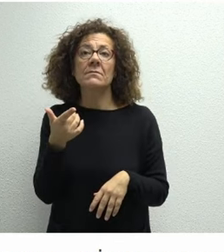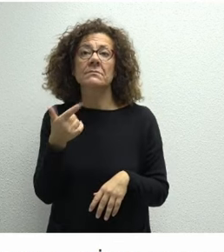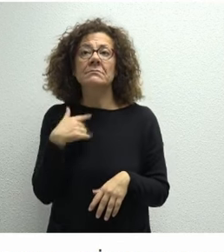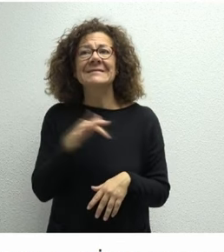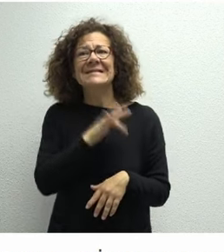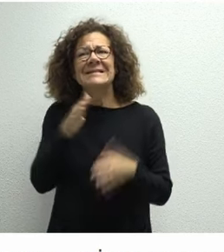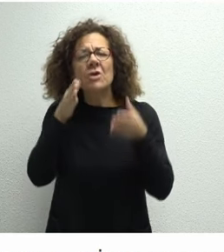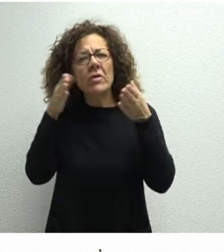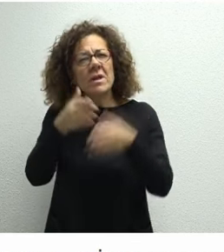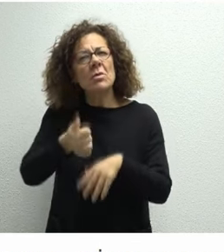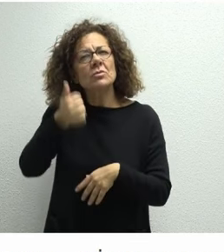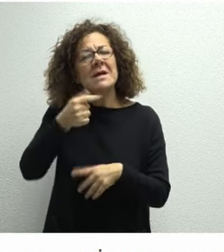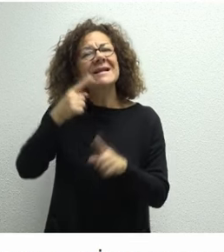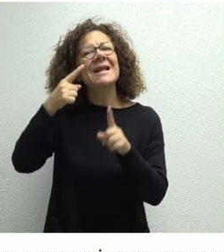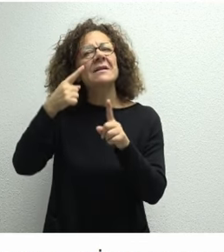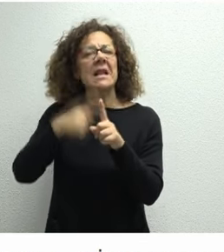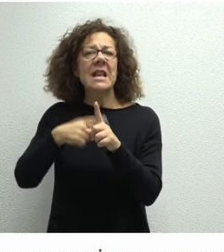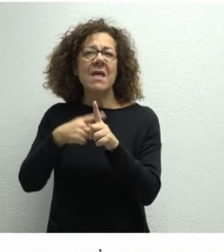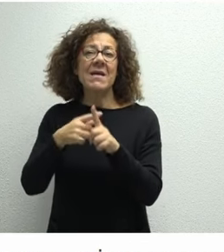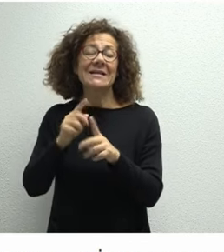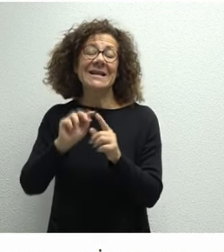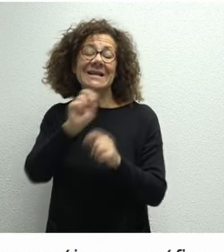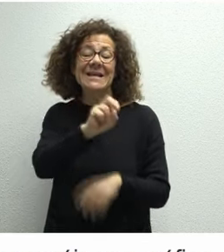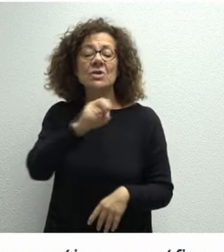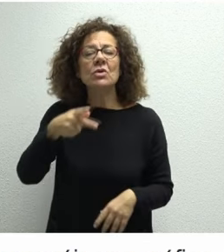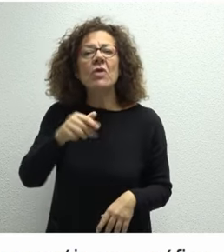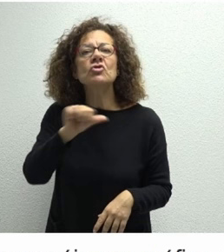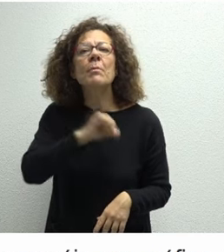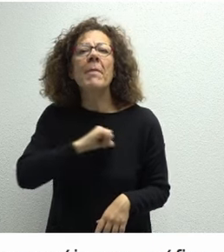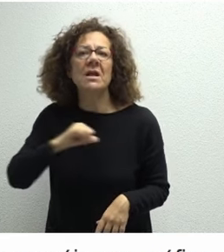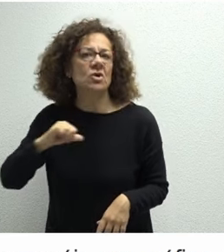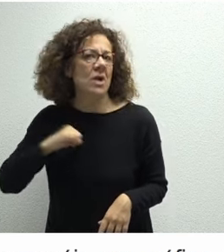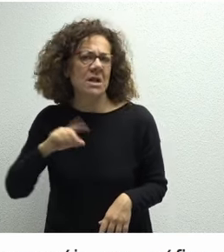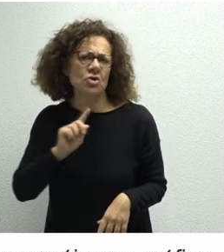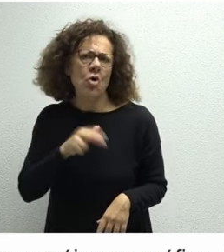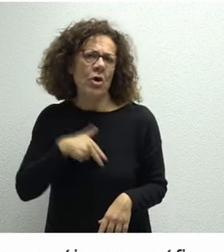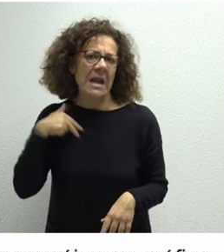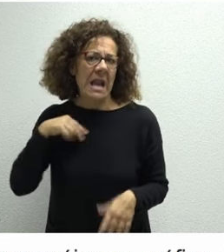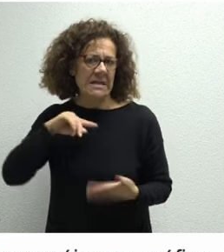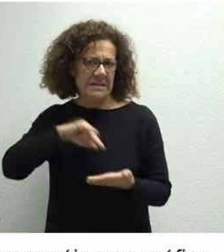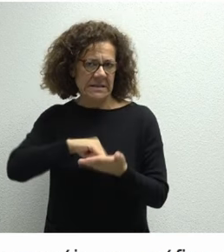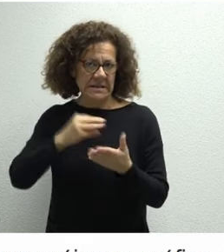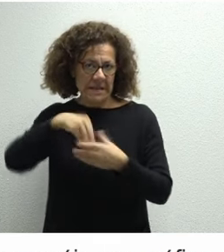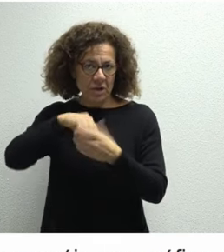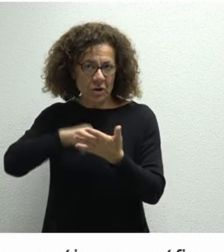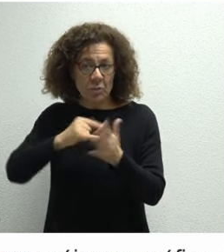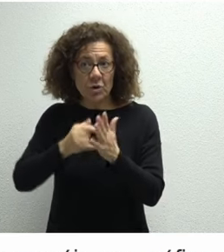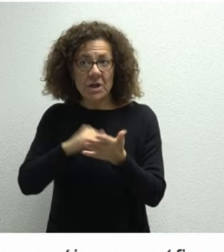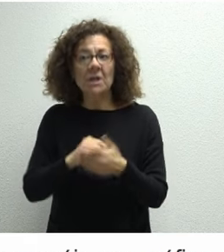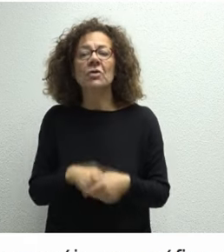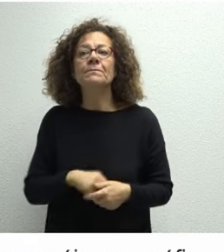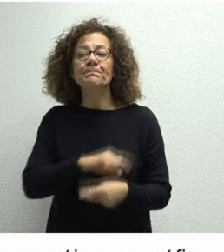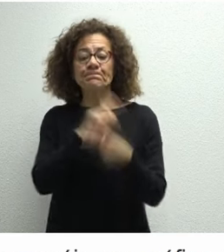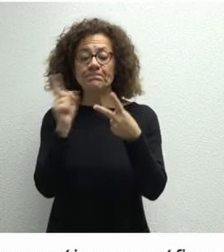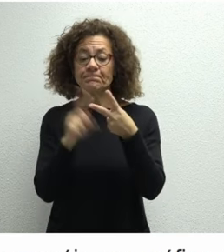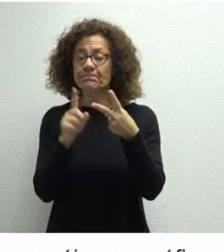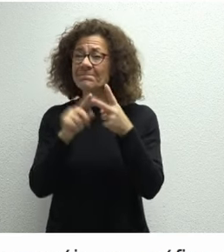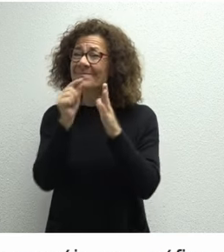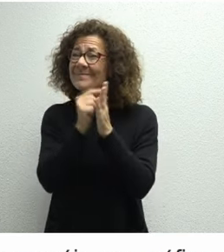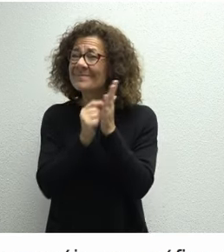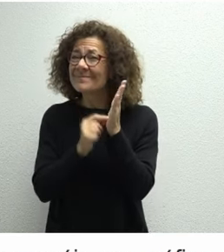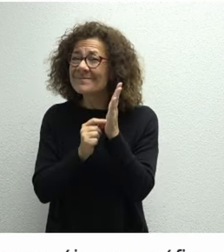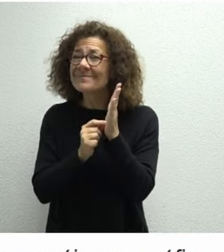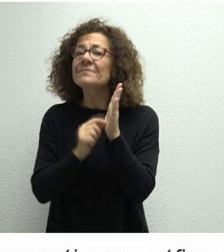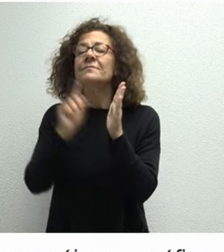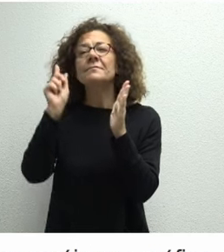centramos mucho más a nivel de resultados personales vale más que resultados a nivel general del proyecto como segundo indicador